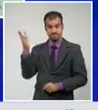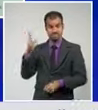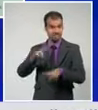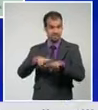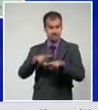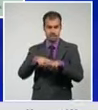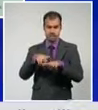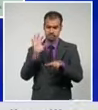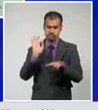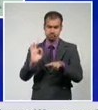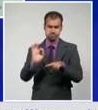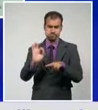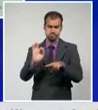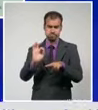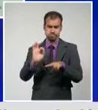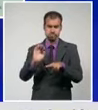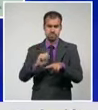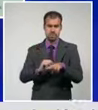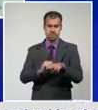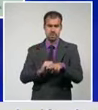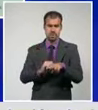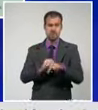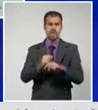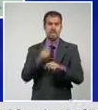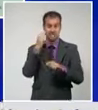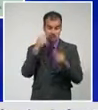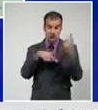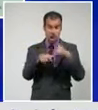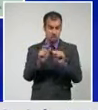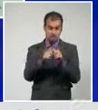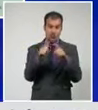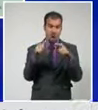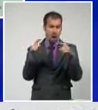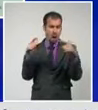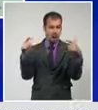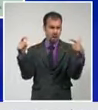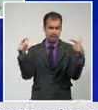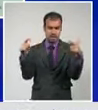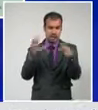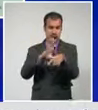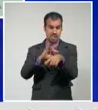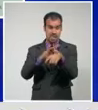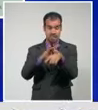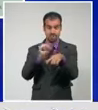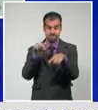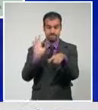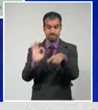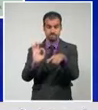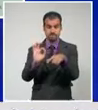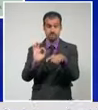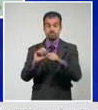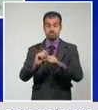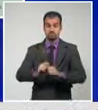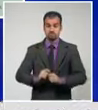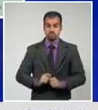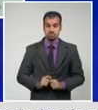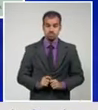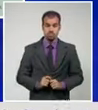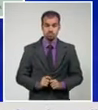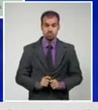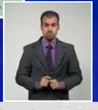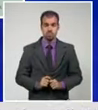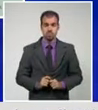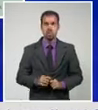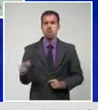prácticamente durante todo este tercer incremento de la pandemia en nuestro país, con una afectación de todos